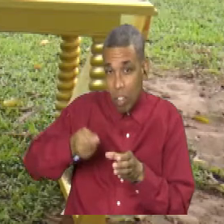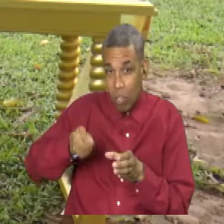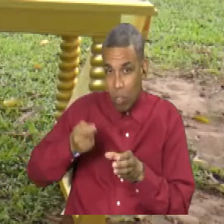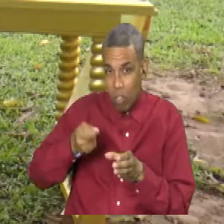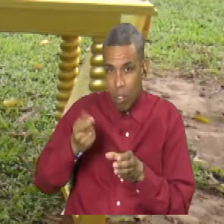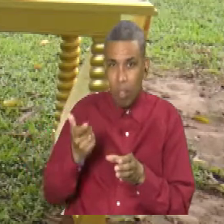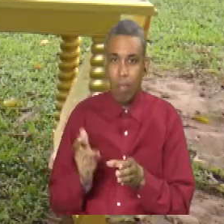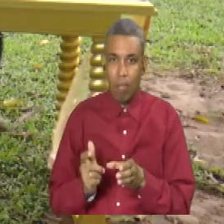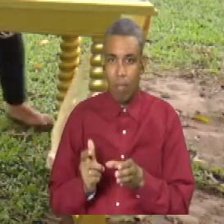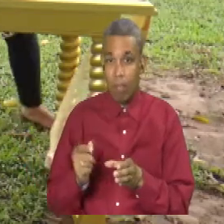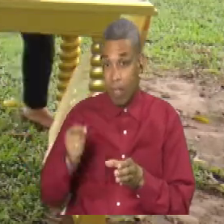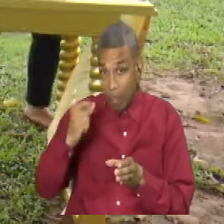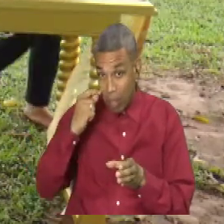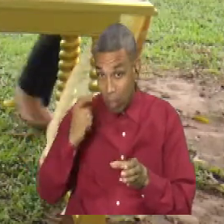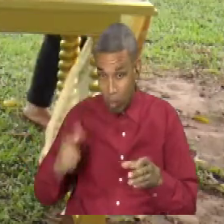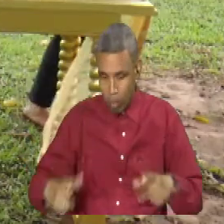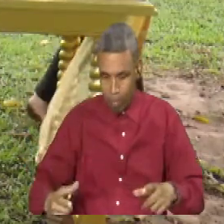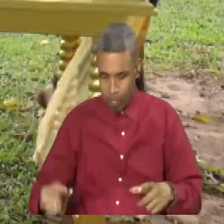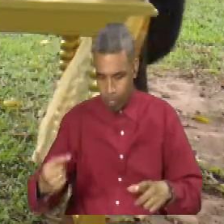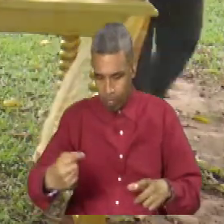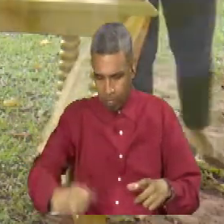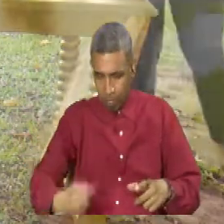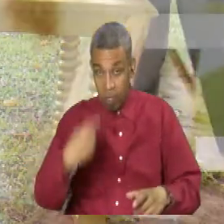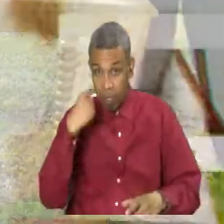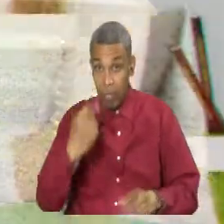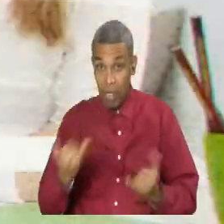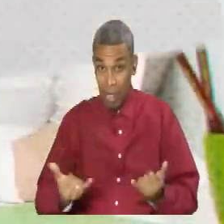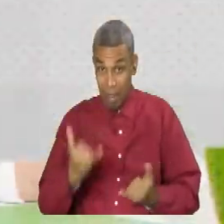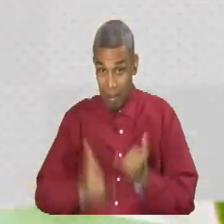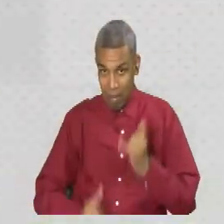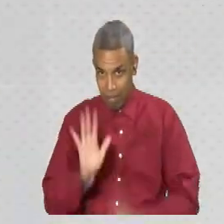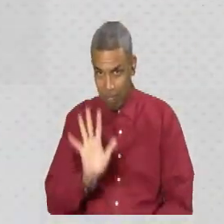finalizar, le mostramos la mesa completa.